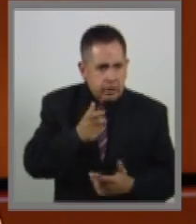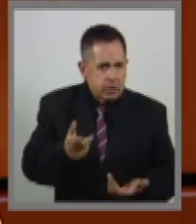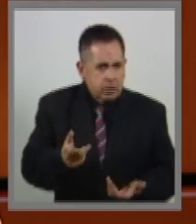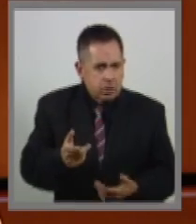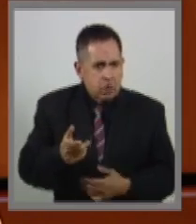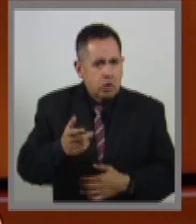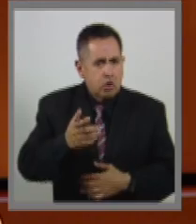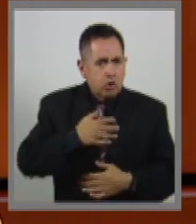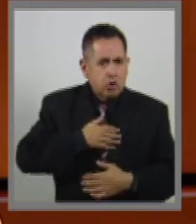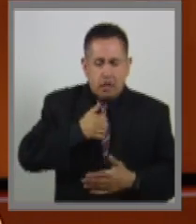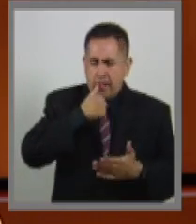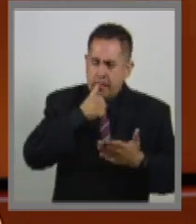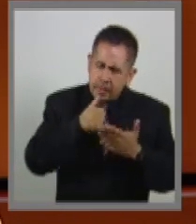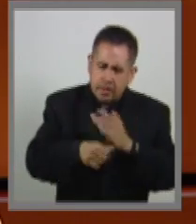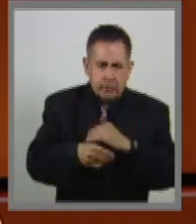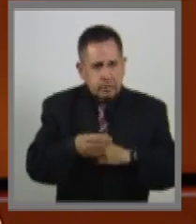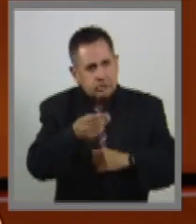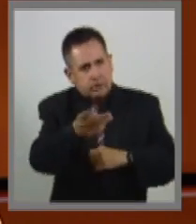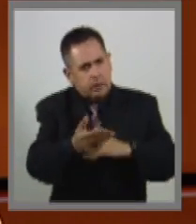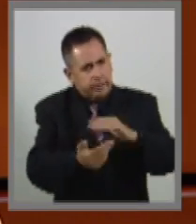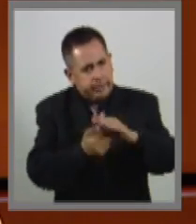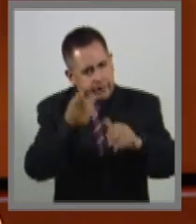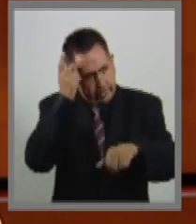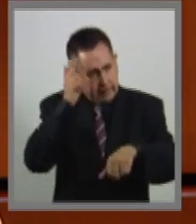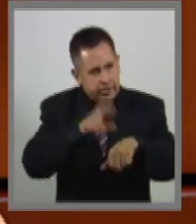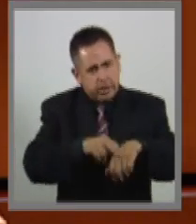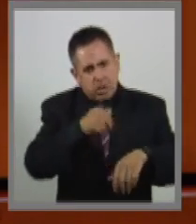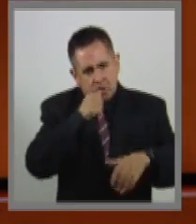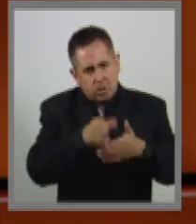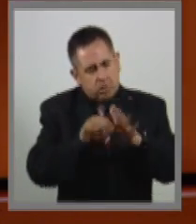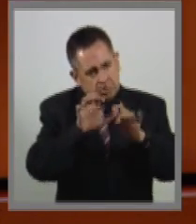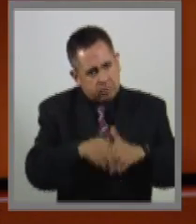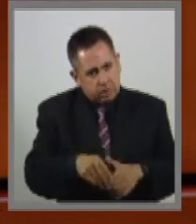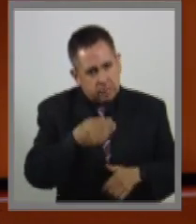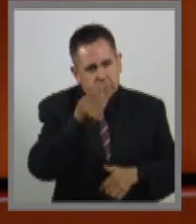yo hago un comunicado a la mesa directiva.